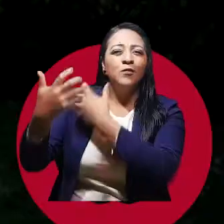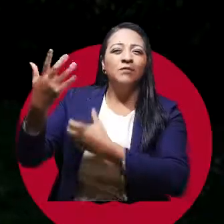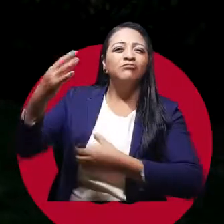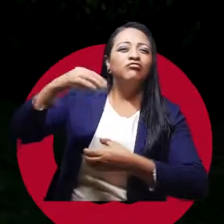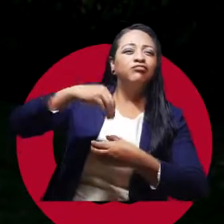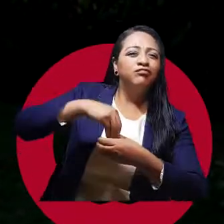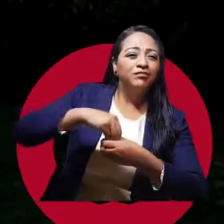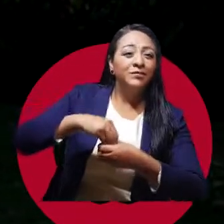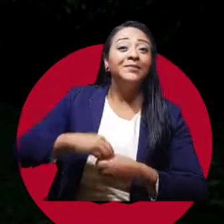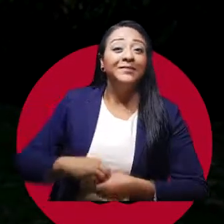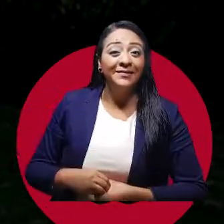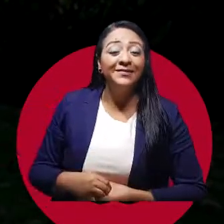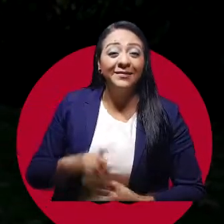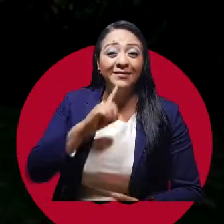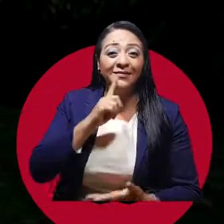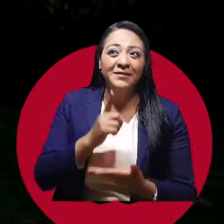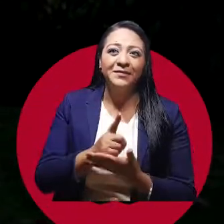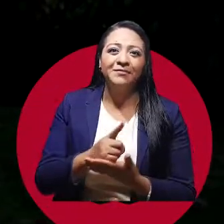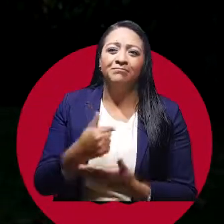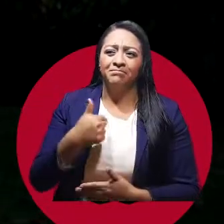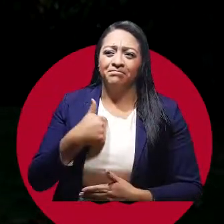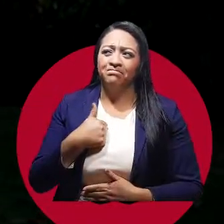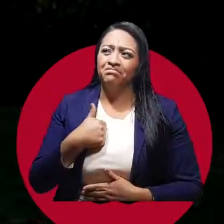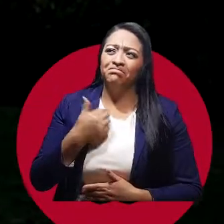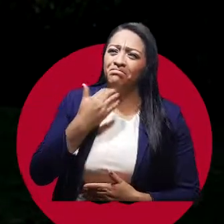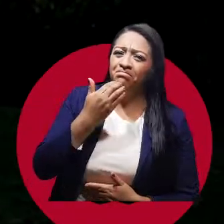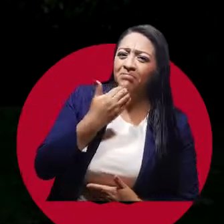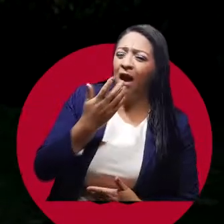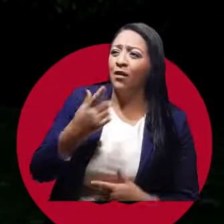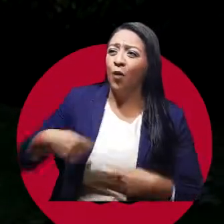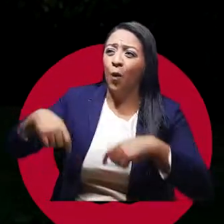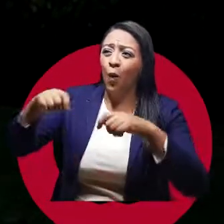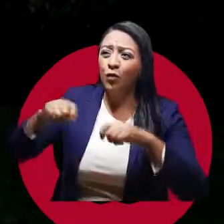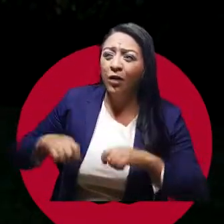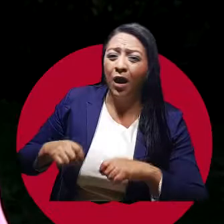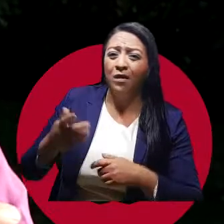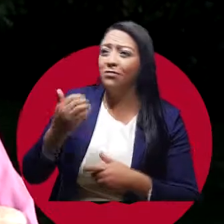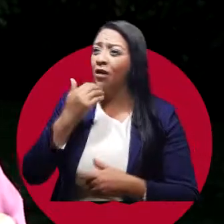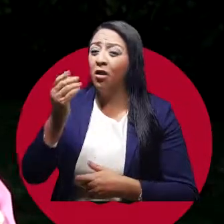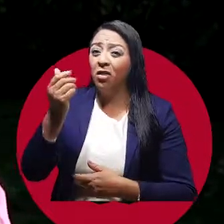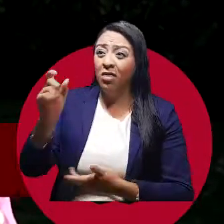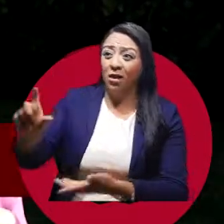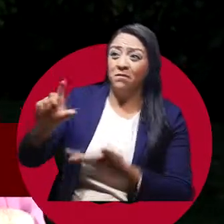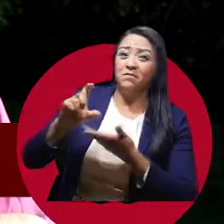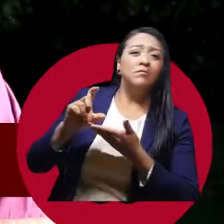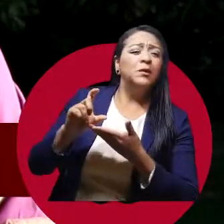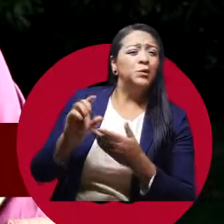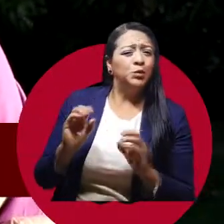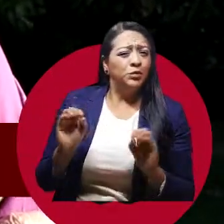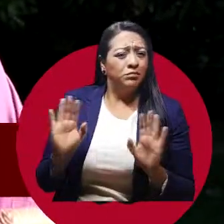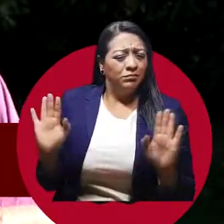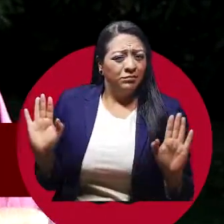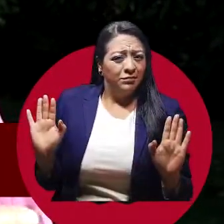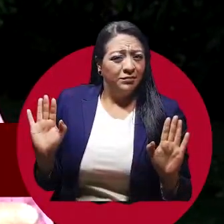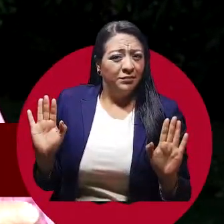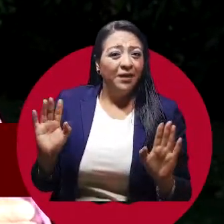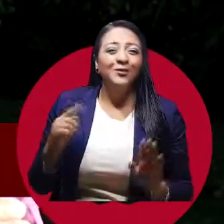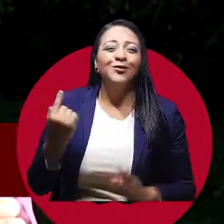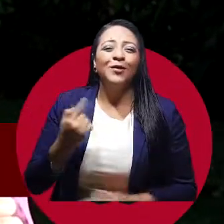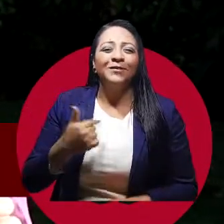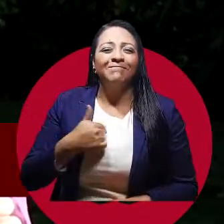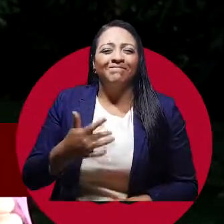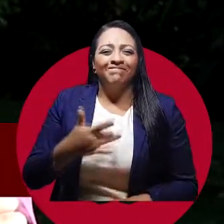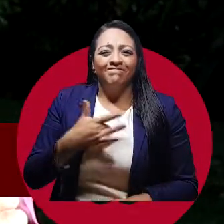historia. Sin que haya ningún compromiso de por medio, ningún contrato firmado, ni un centavo entregado, por el